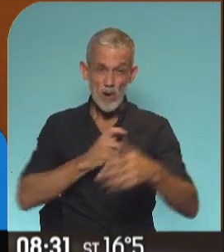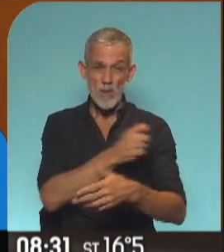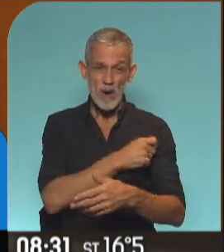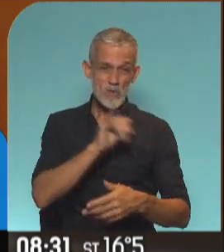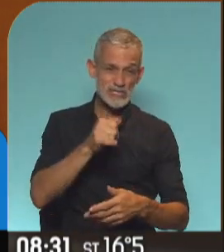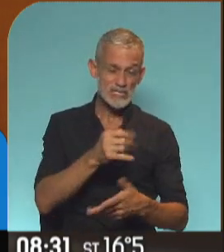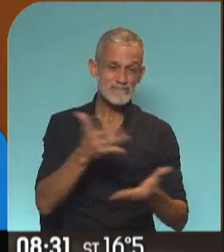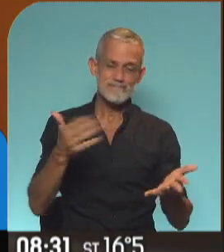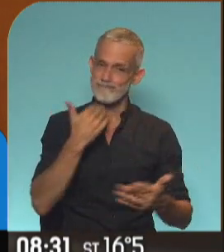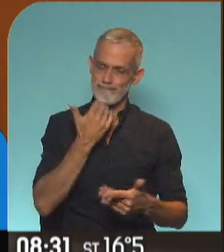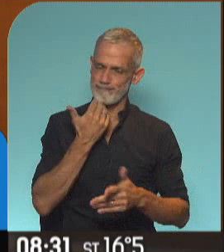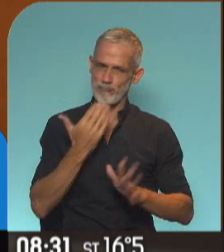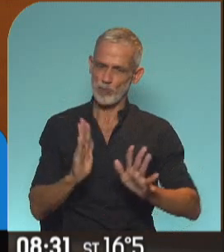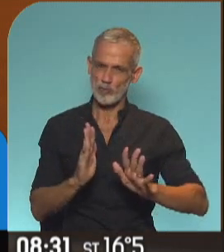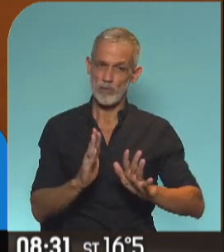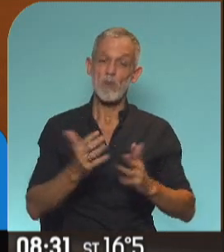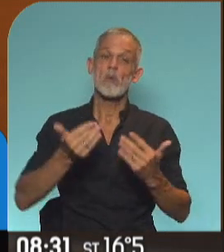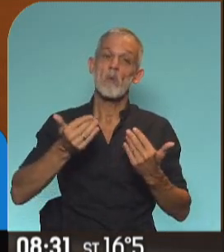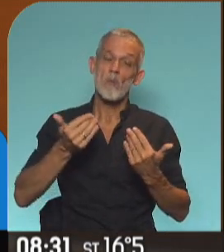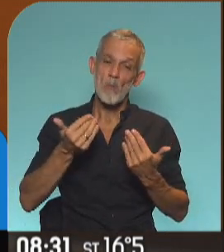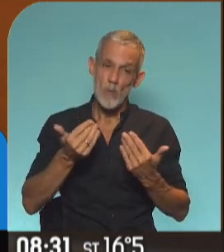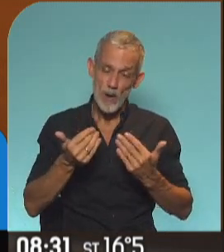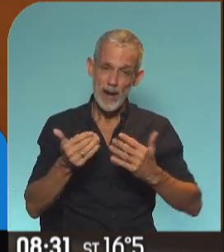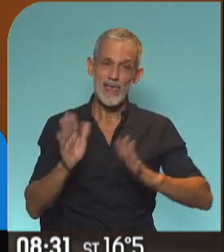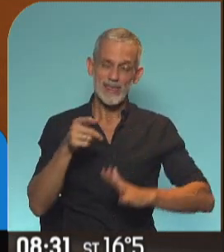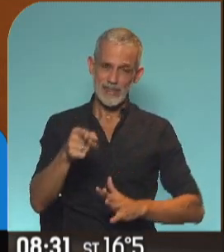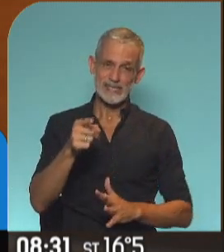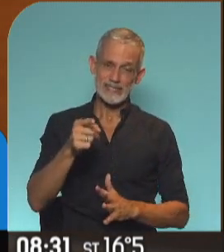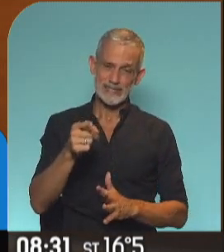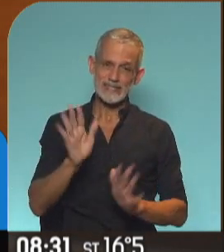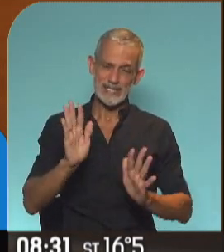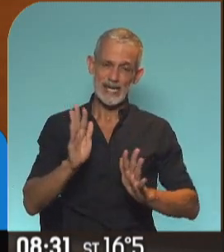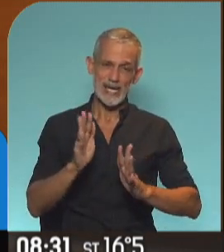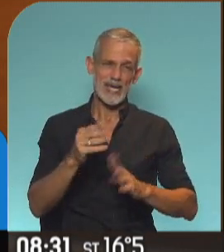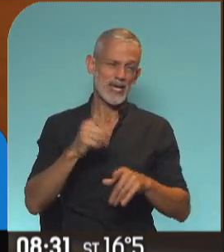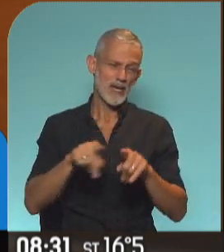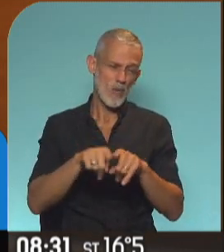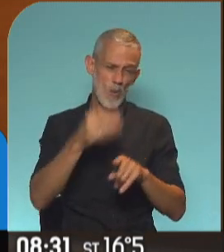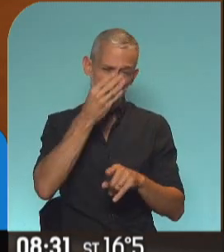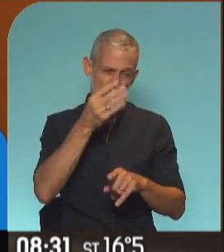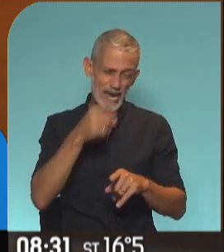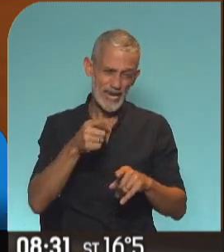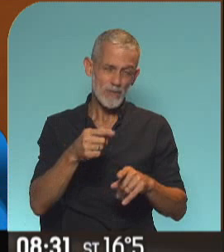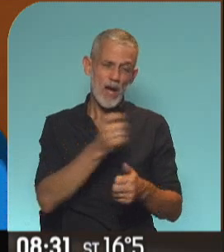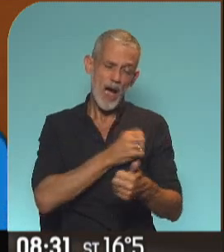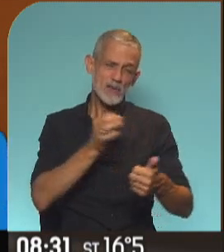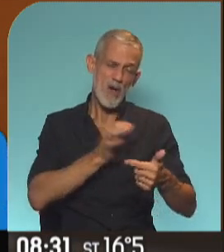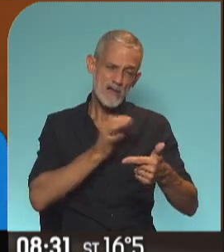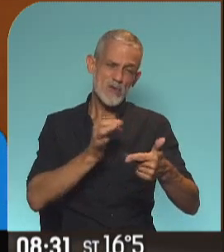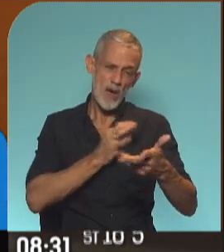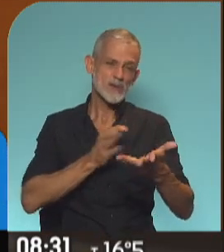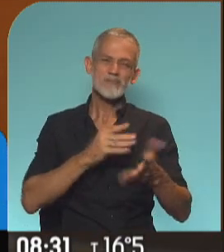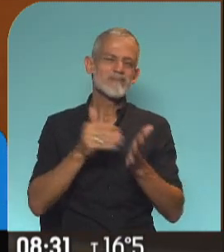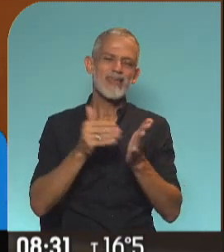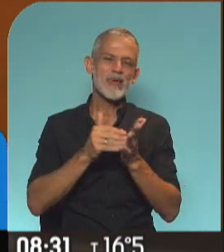pero no sería digamos un mal resultado como influenza y eso de que va a depender de la transmisión del